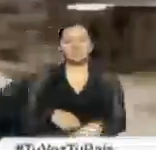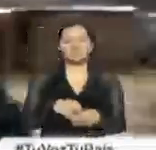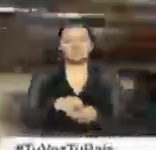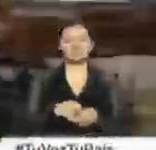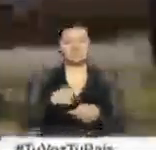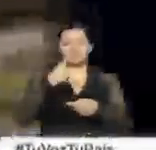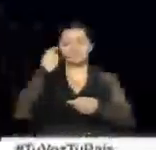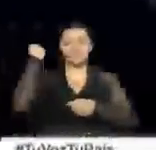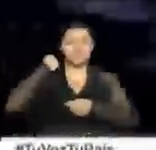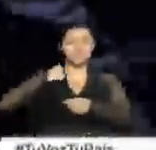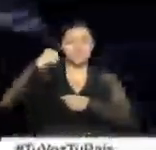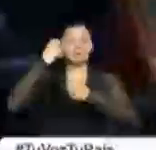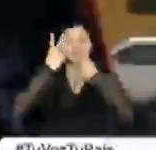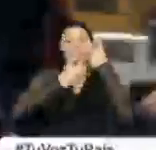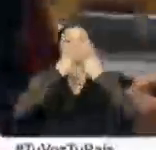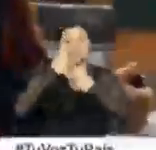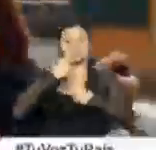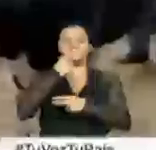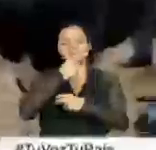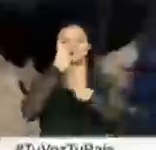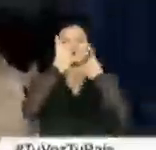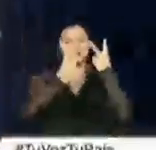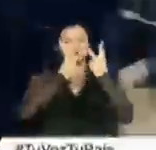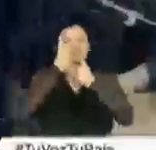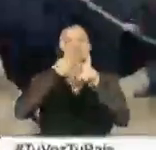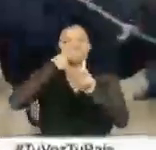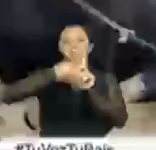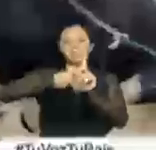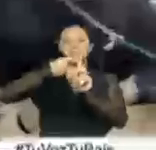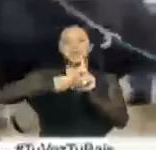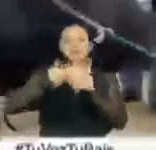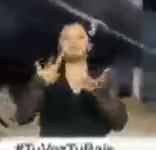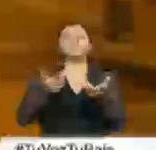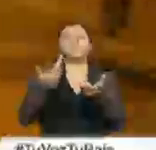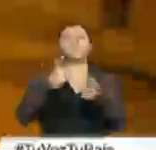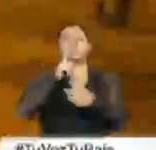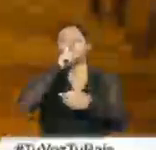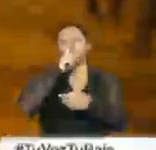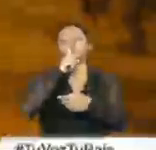Durante su trayecto, Hanisch también visita mercados tradicionales